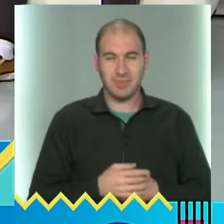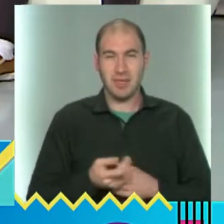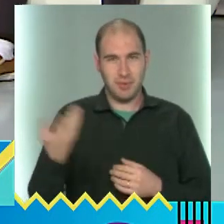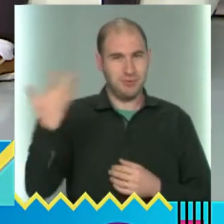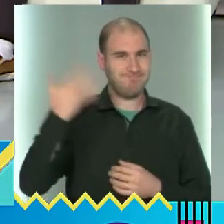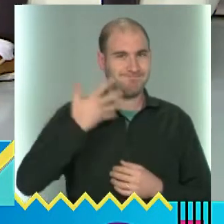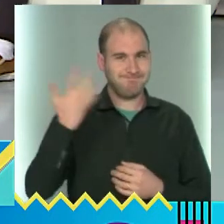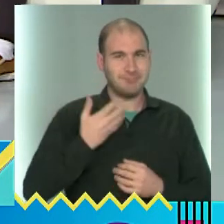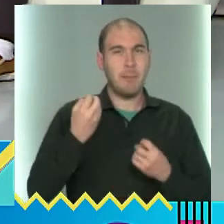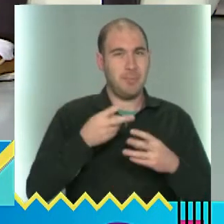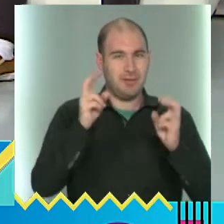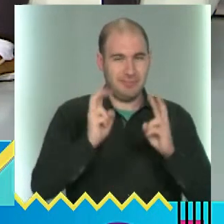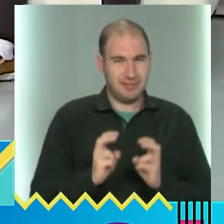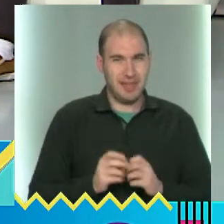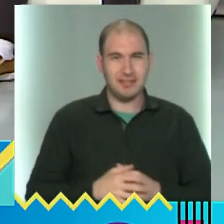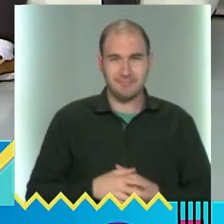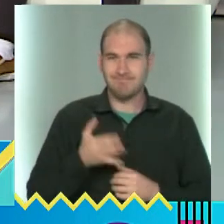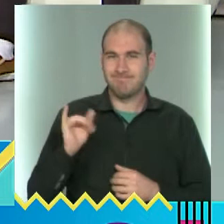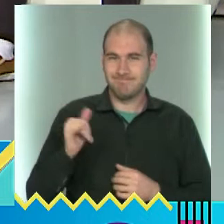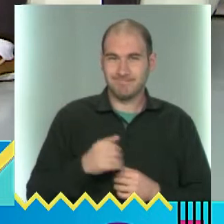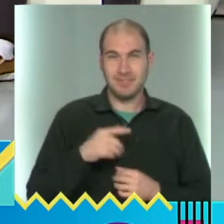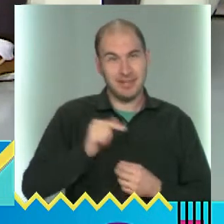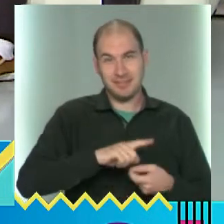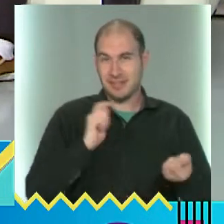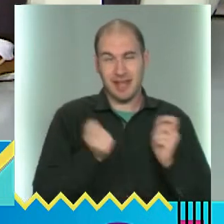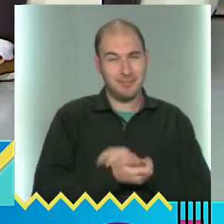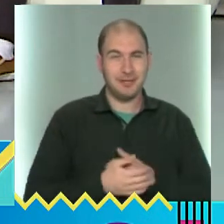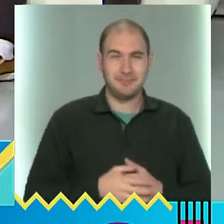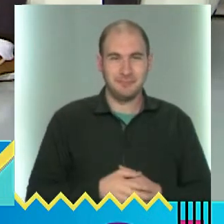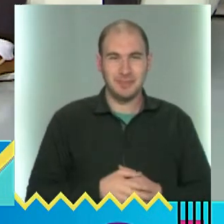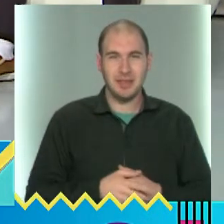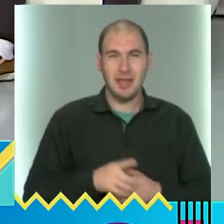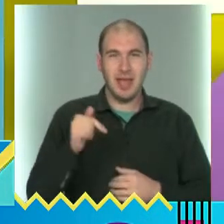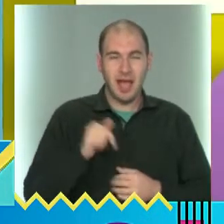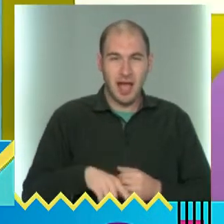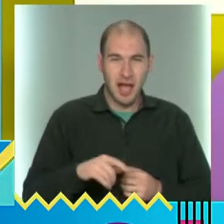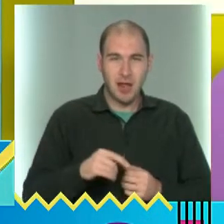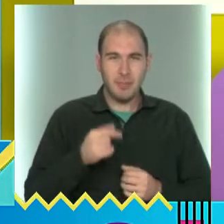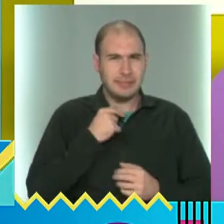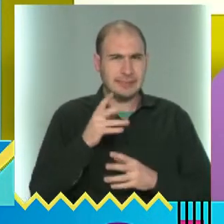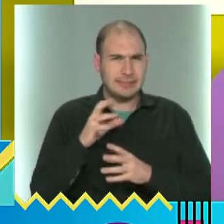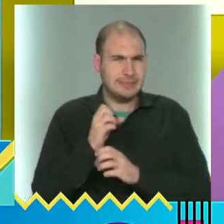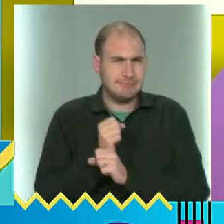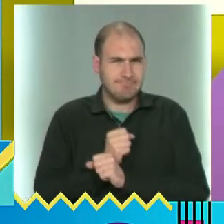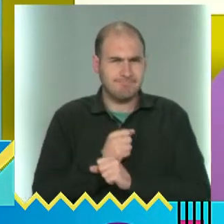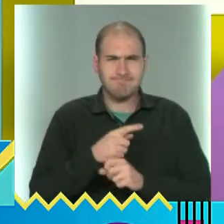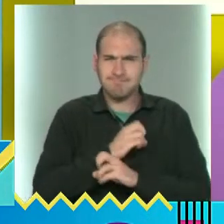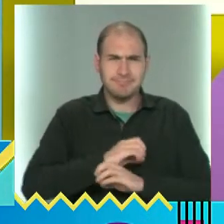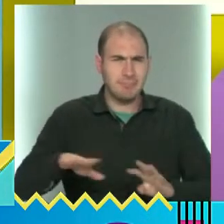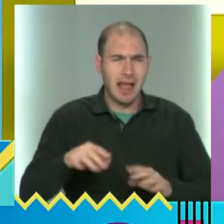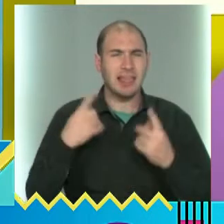retado por investigar, ¿no es cierto? Bueno, eso hay que cambiarlo. Bueno, y nos vamos a ir a un lado más oscuro, si se quiere, de toda esta